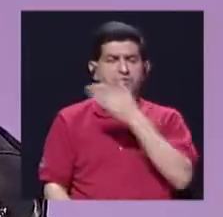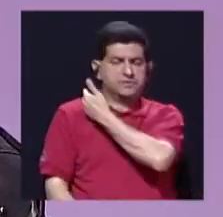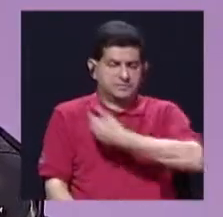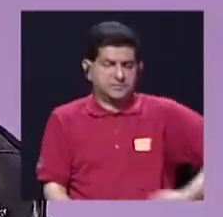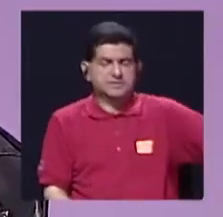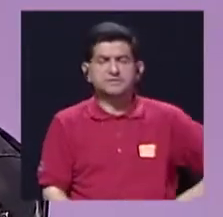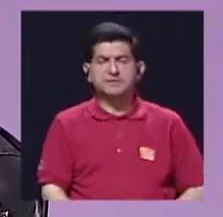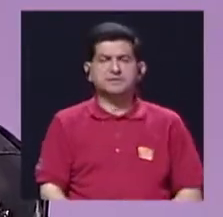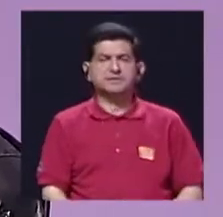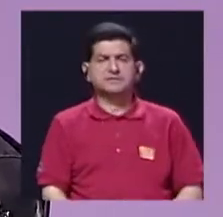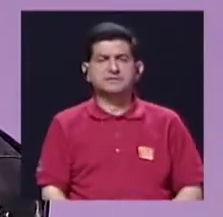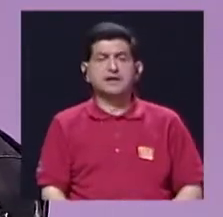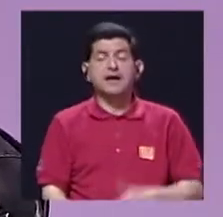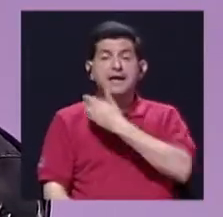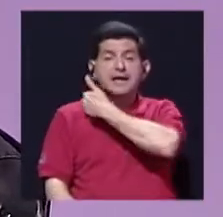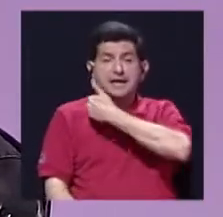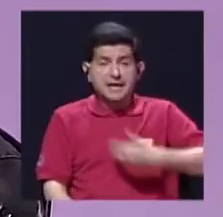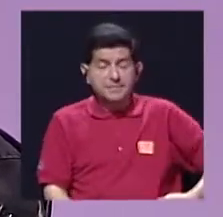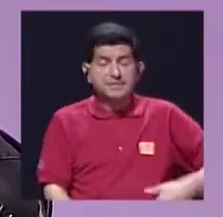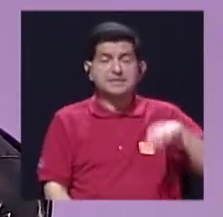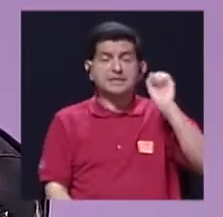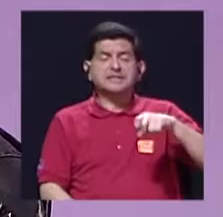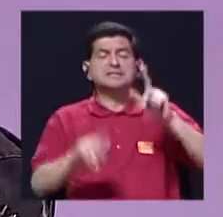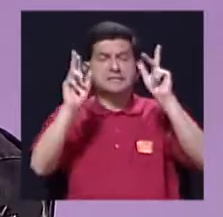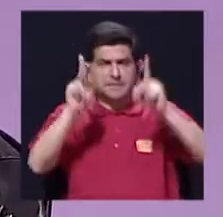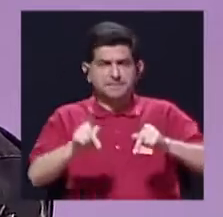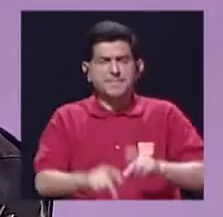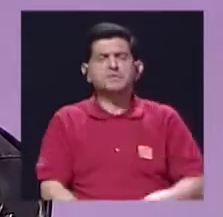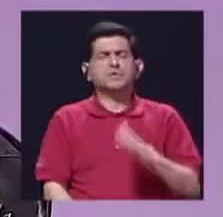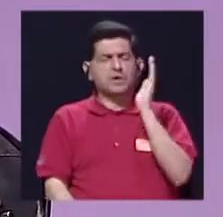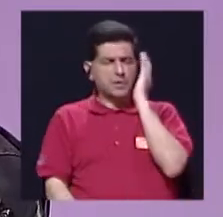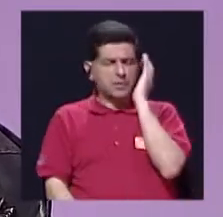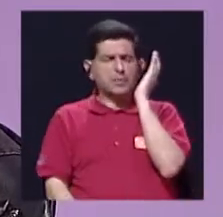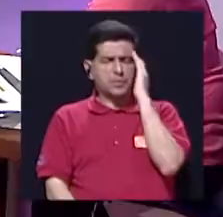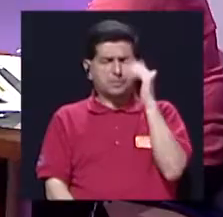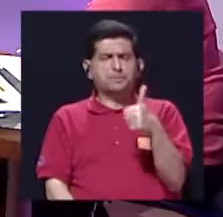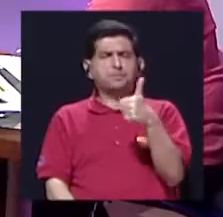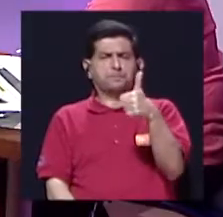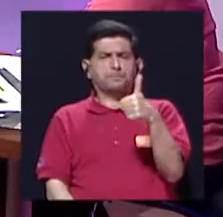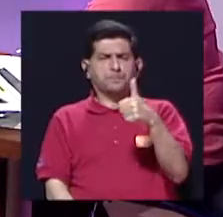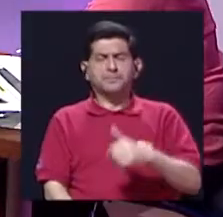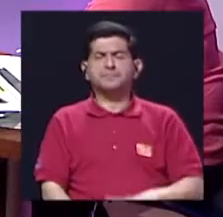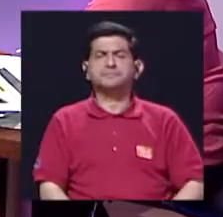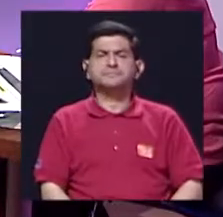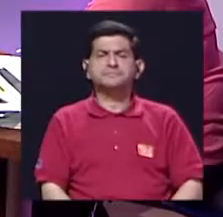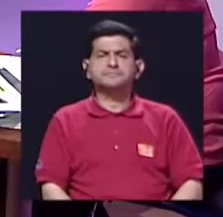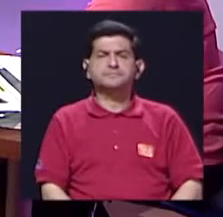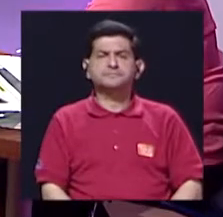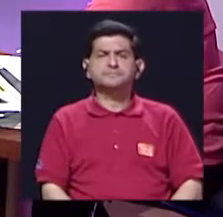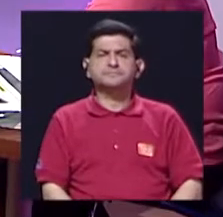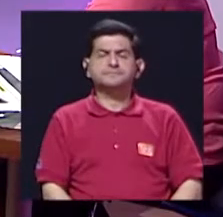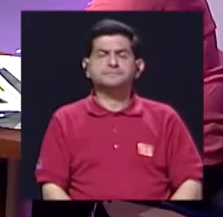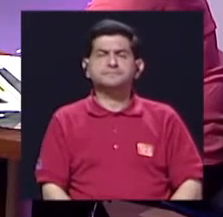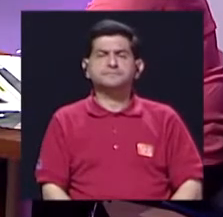vicepresidenta y resulta que el presidente sí es una persona muy consciente. Entonces,